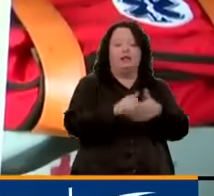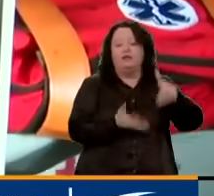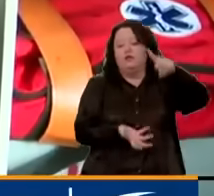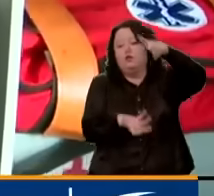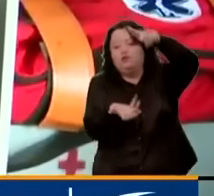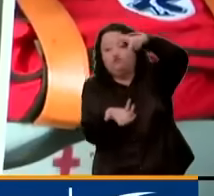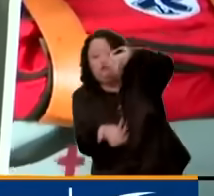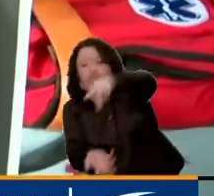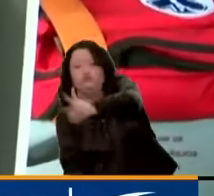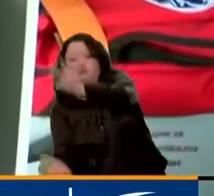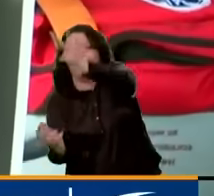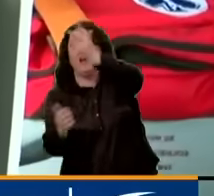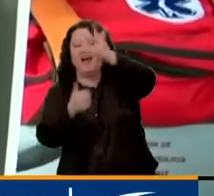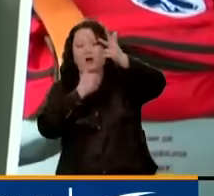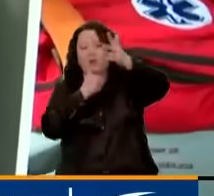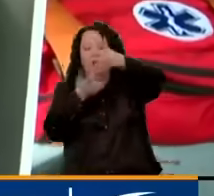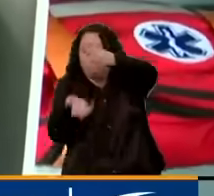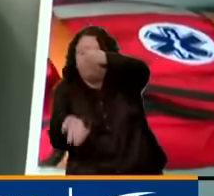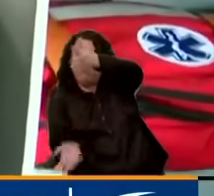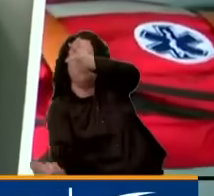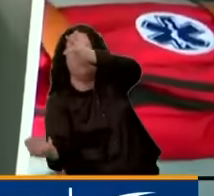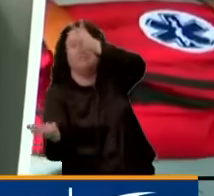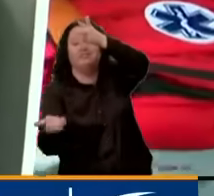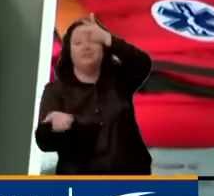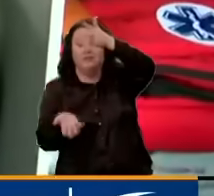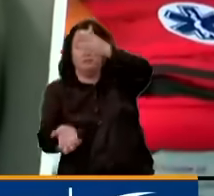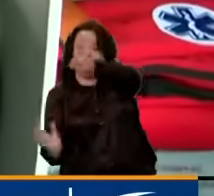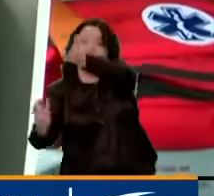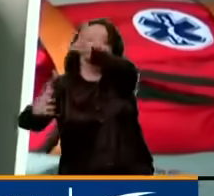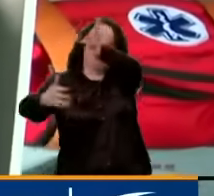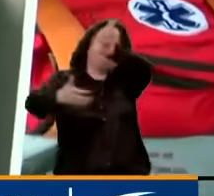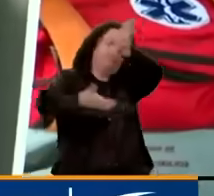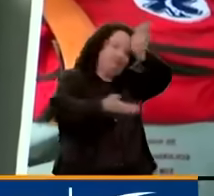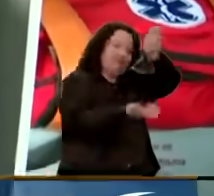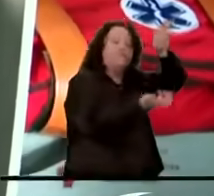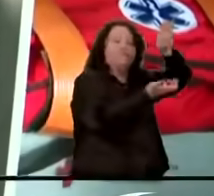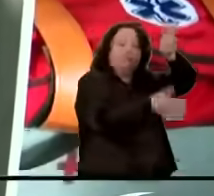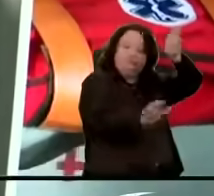recarga de agua de los bambi buckets para poder seguir haciendo las descargas en el Cerro El Cable.